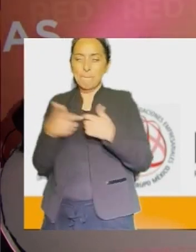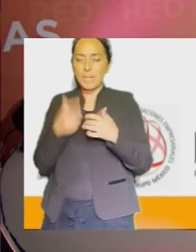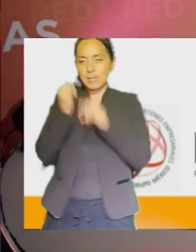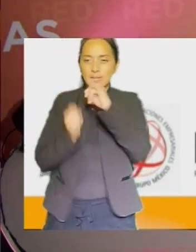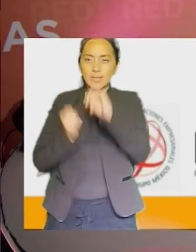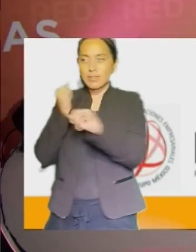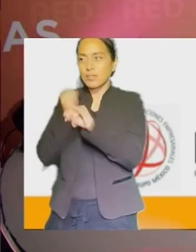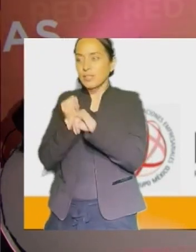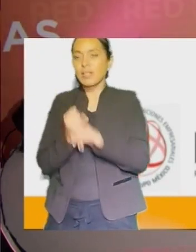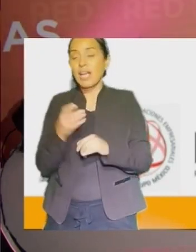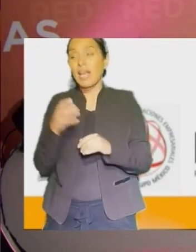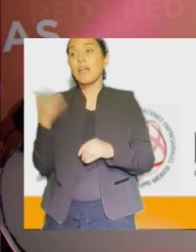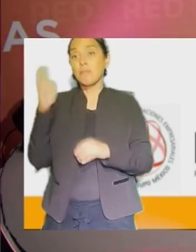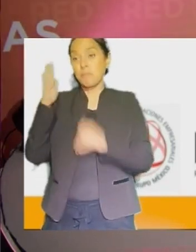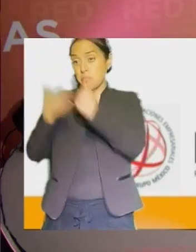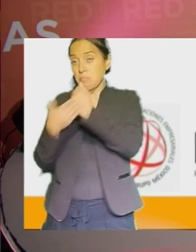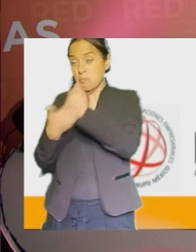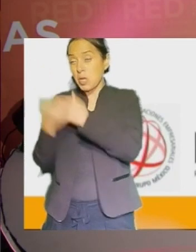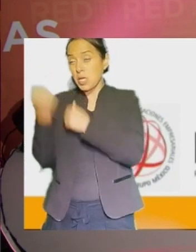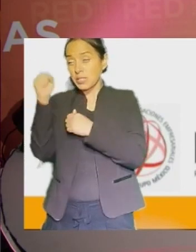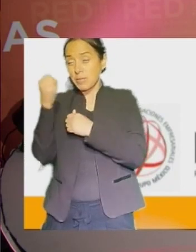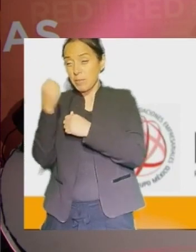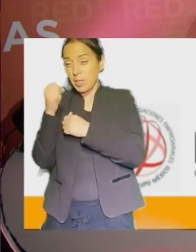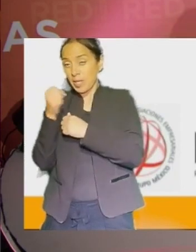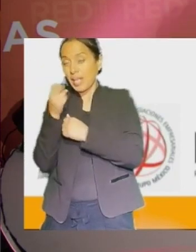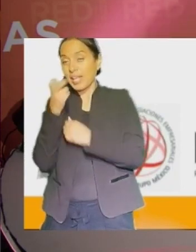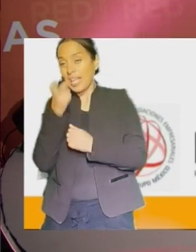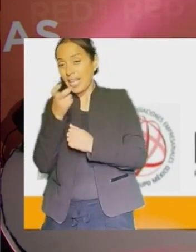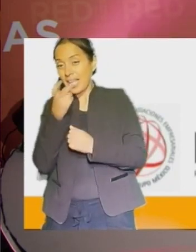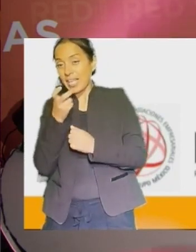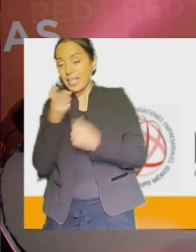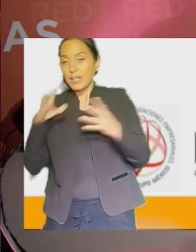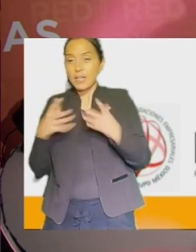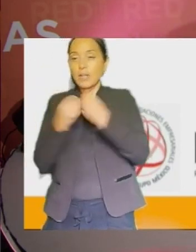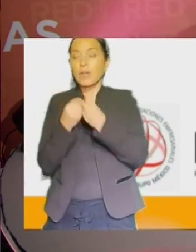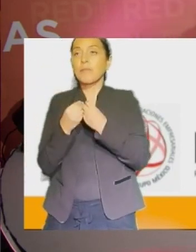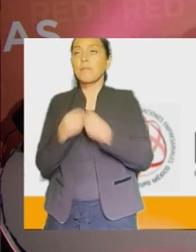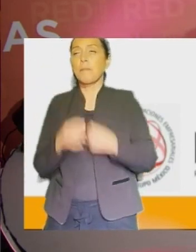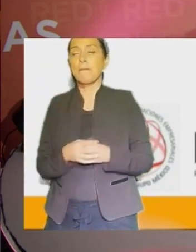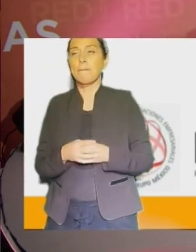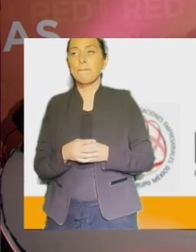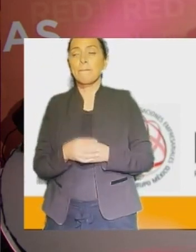y ahora en septiembre viene el bootcamp en conjunto con Comunalia,